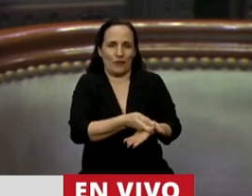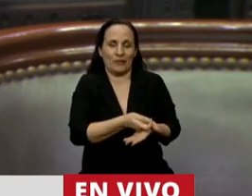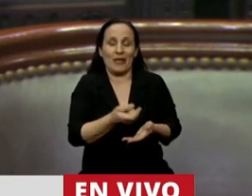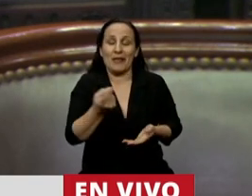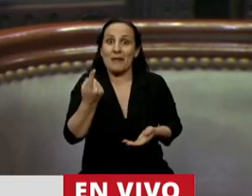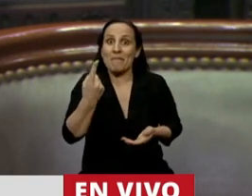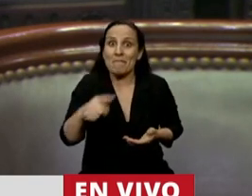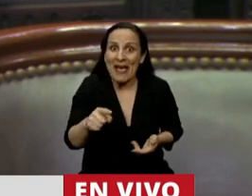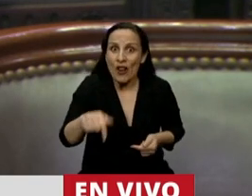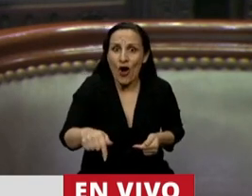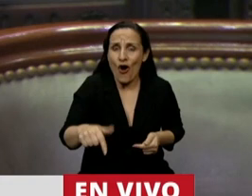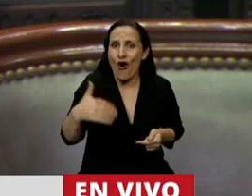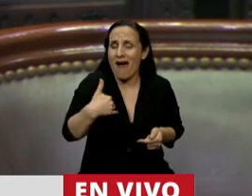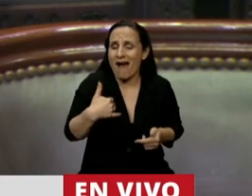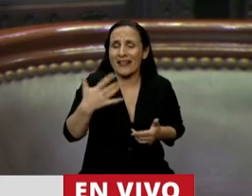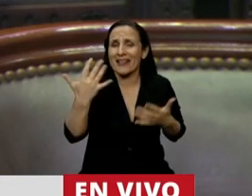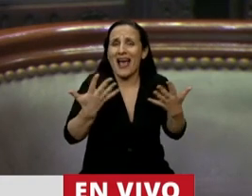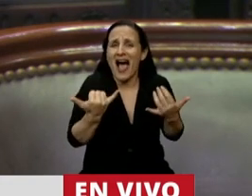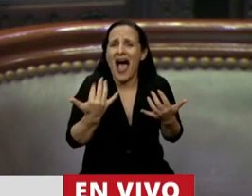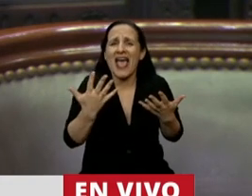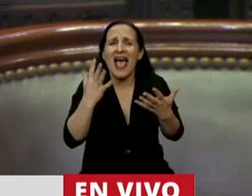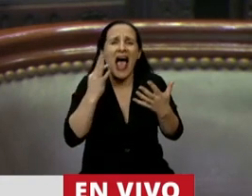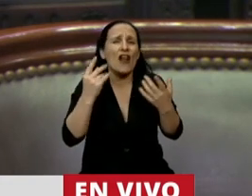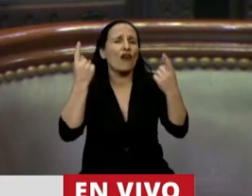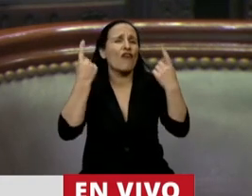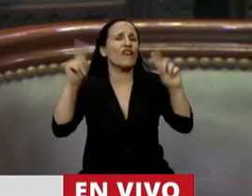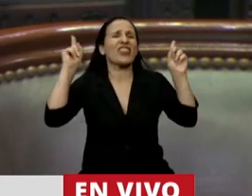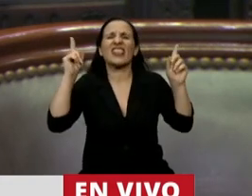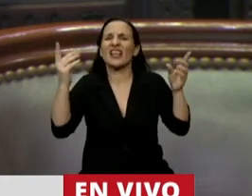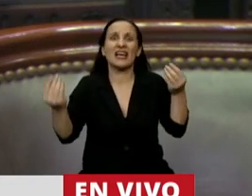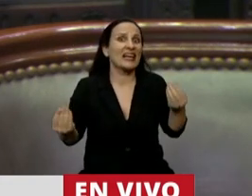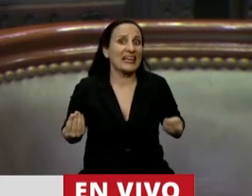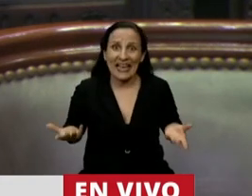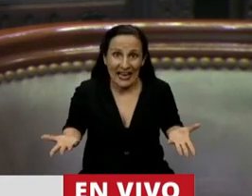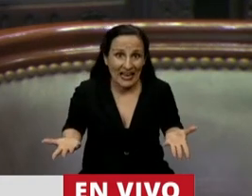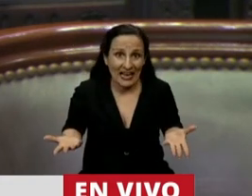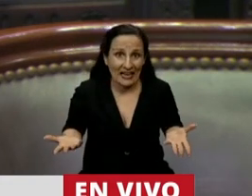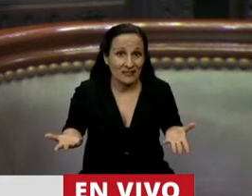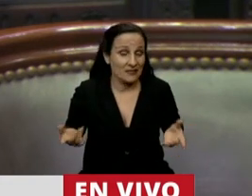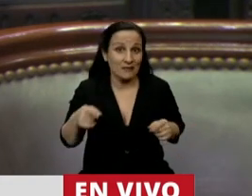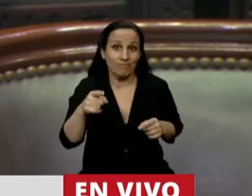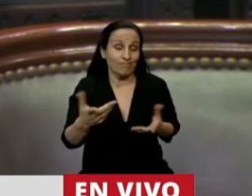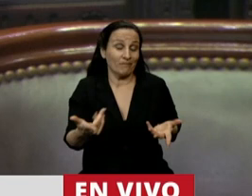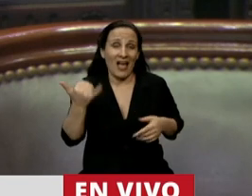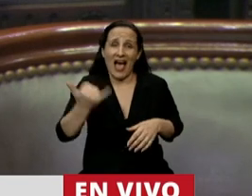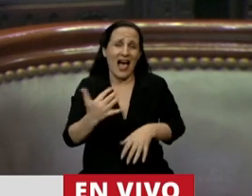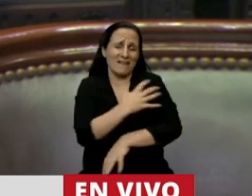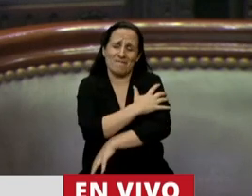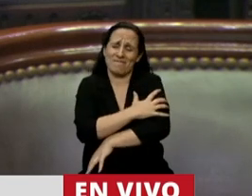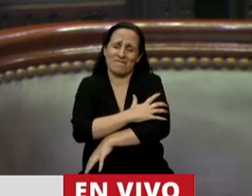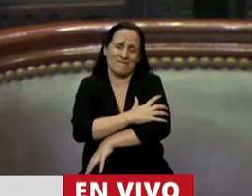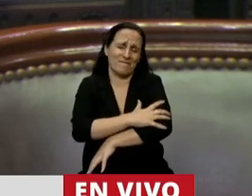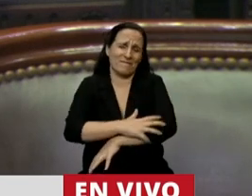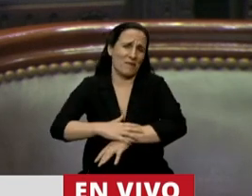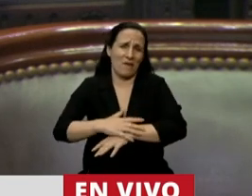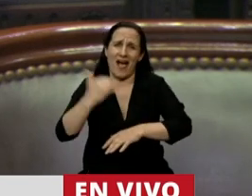algo que no es extraordinario, que es la desigualdad y que es la pobreza estructural.